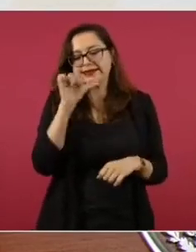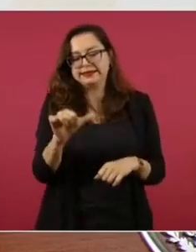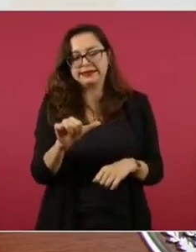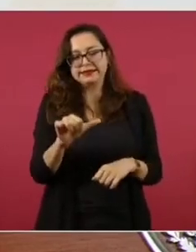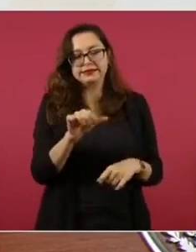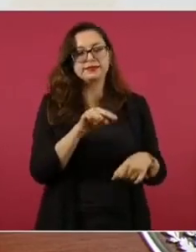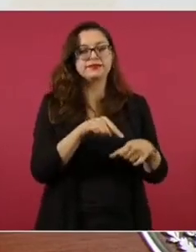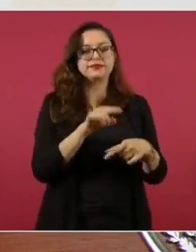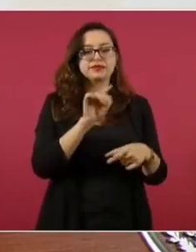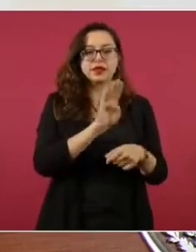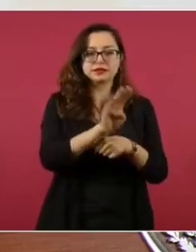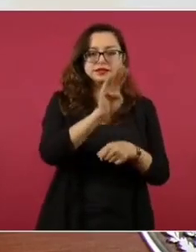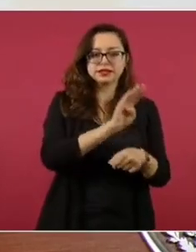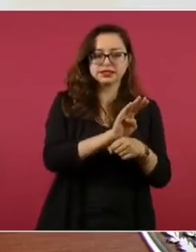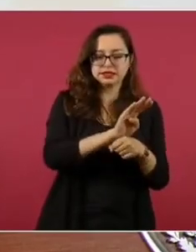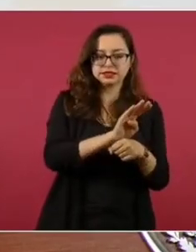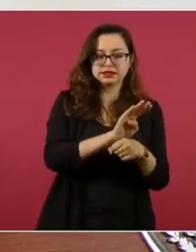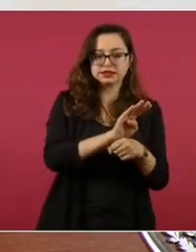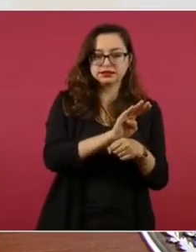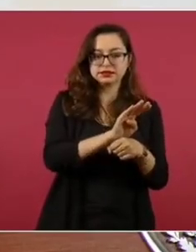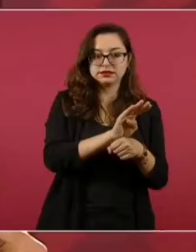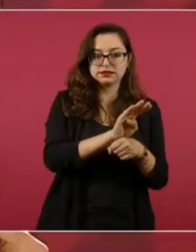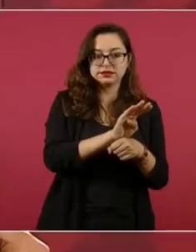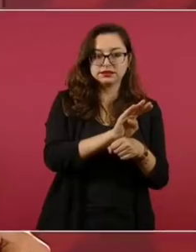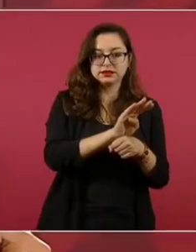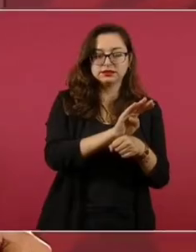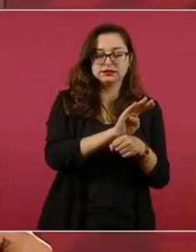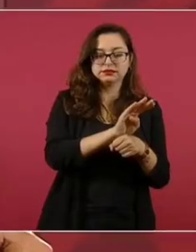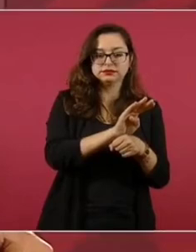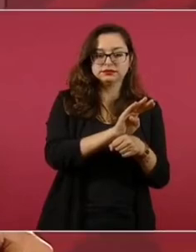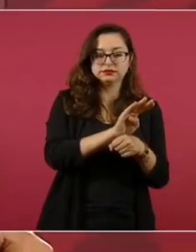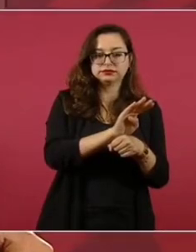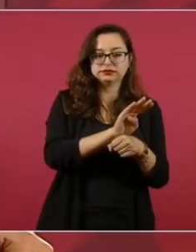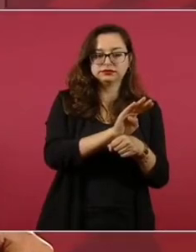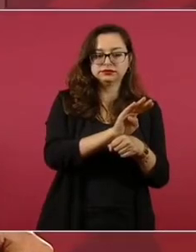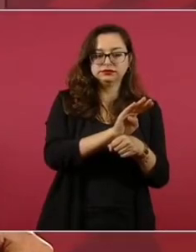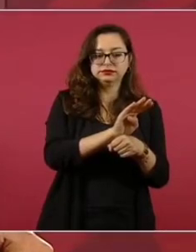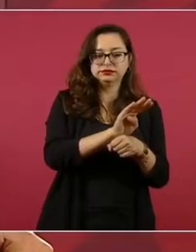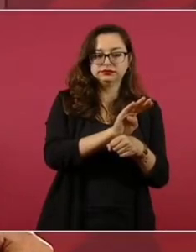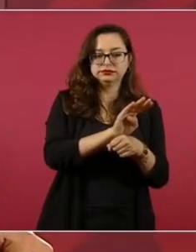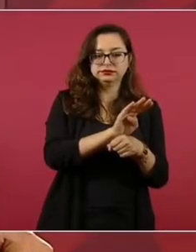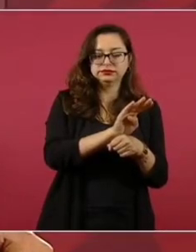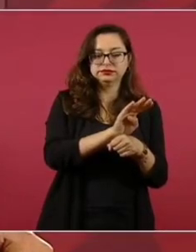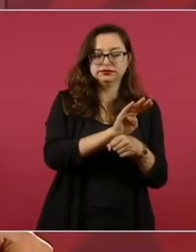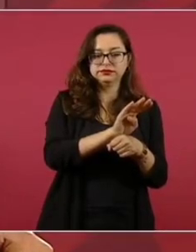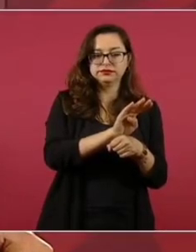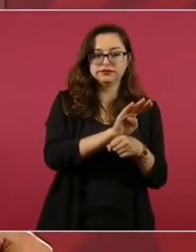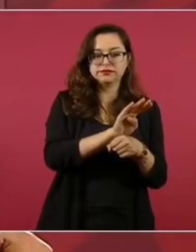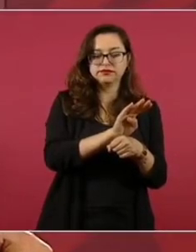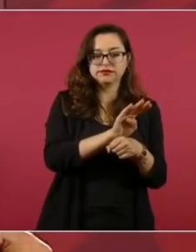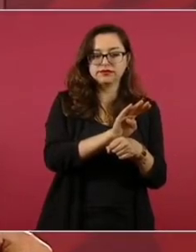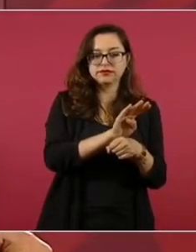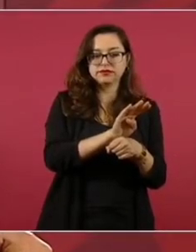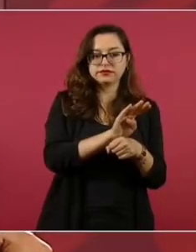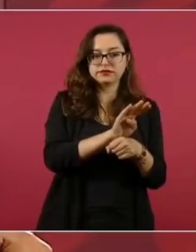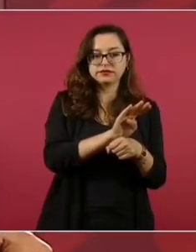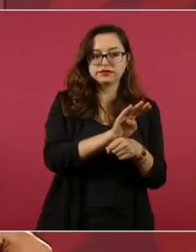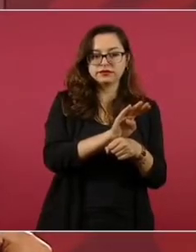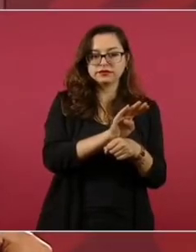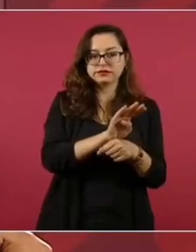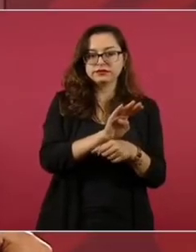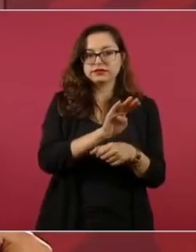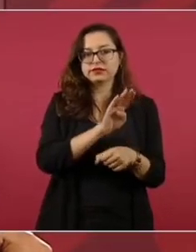y